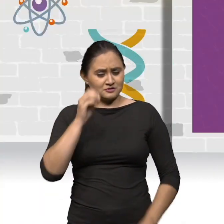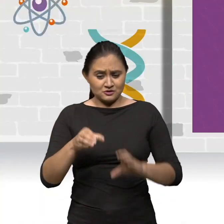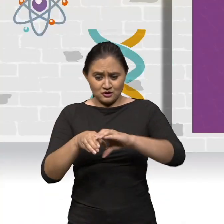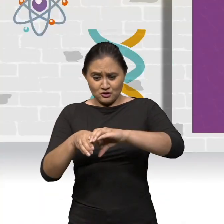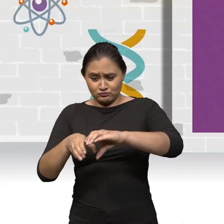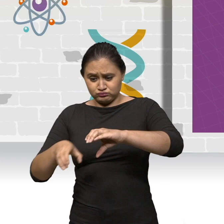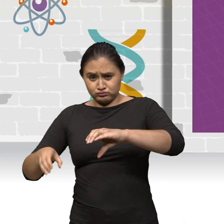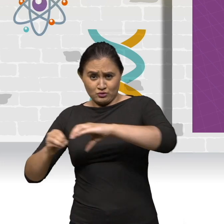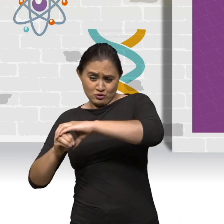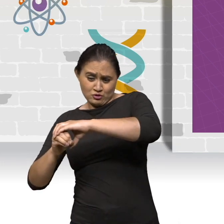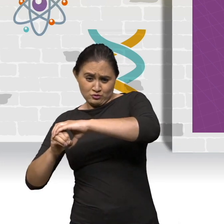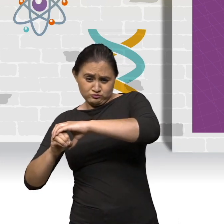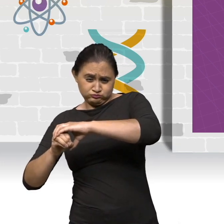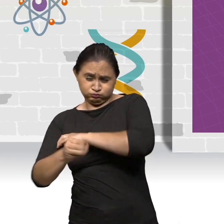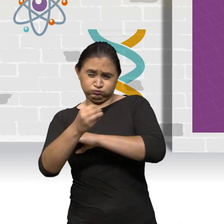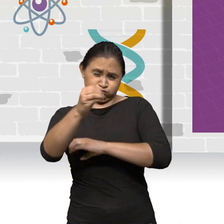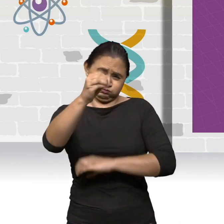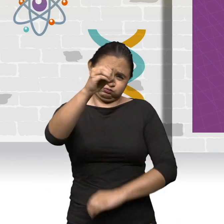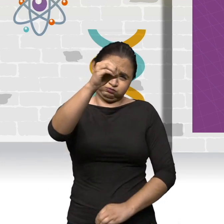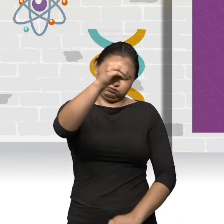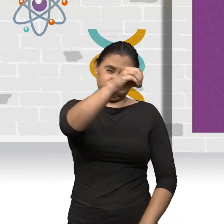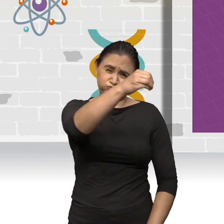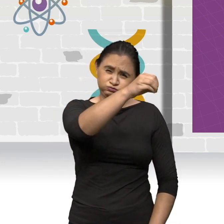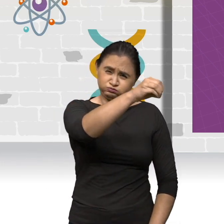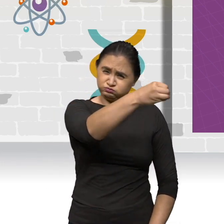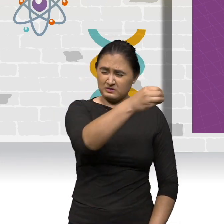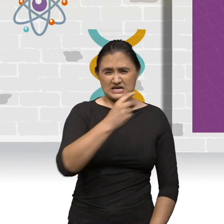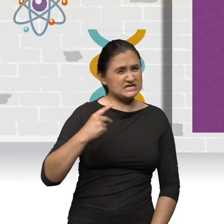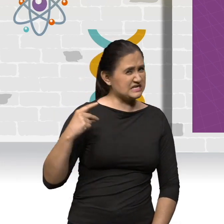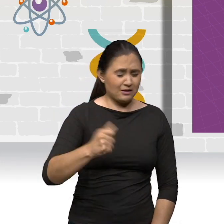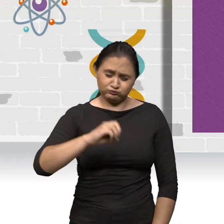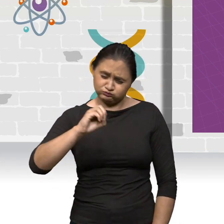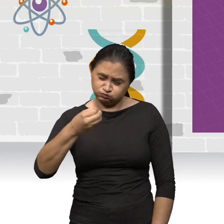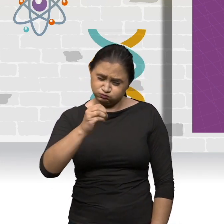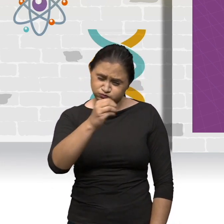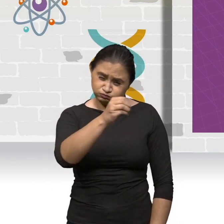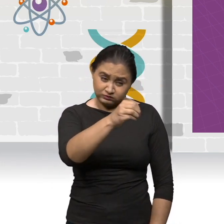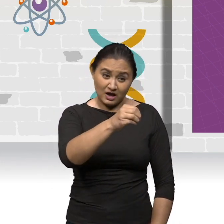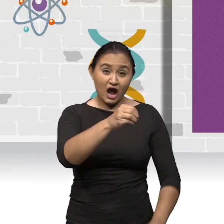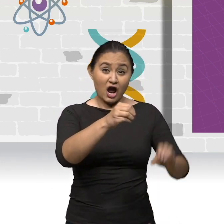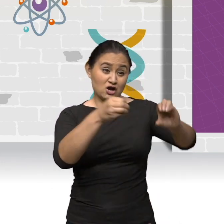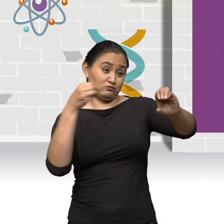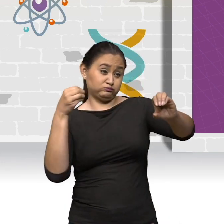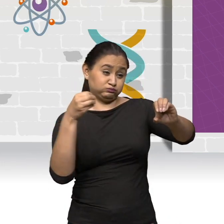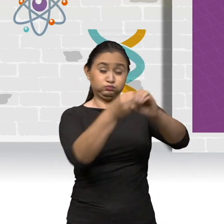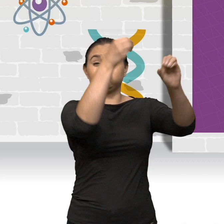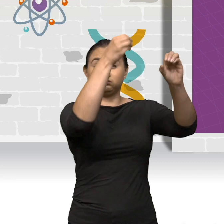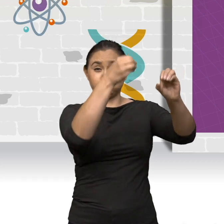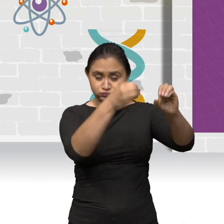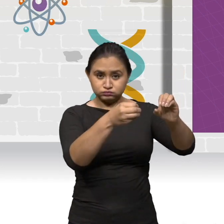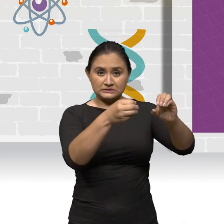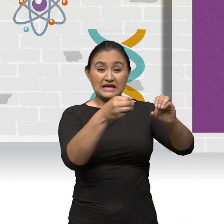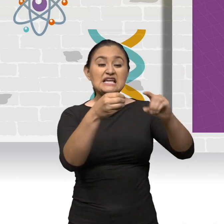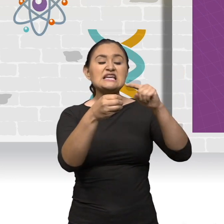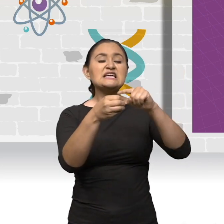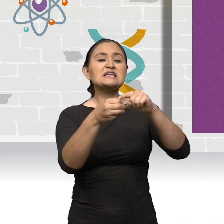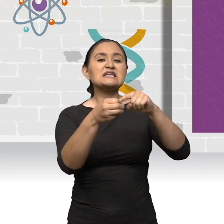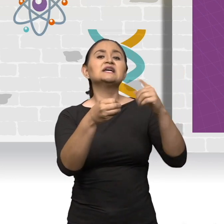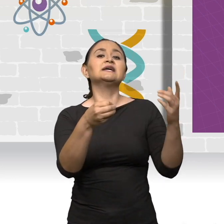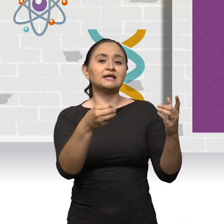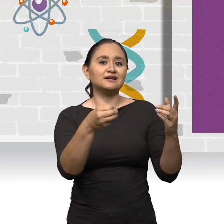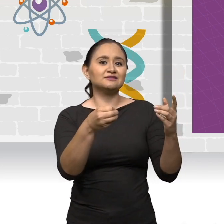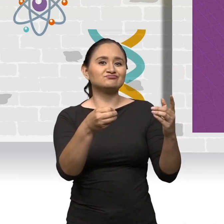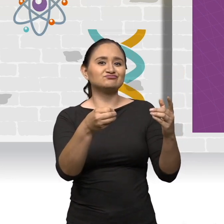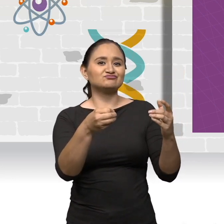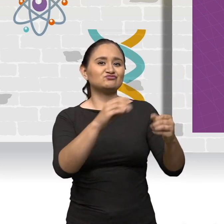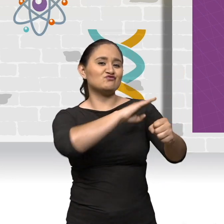cañón que ha sido disparada y está volando por el aire con bastante rapidez. Cuando golpea un objeto de madera, la bola ejerce una